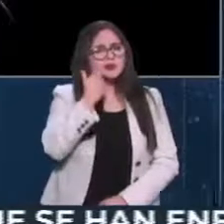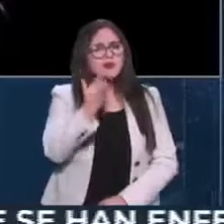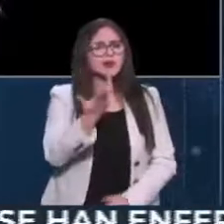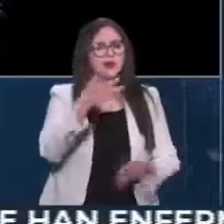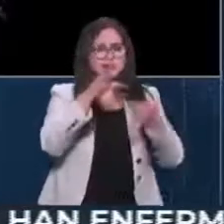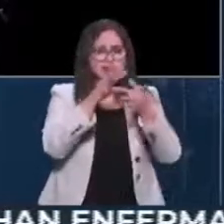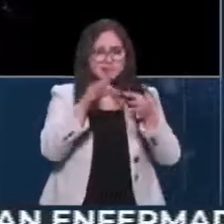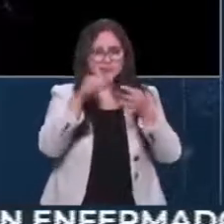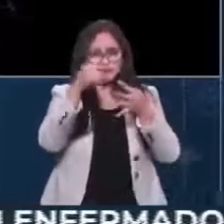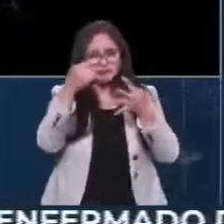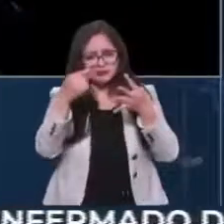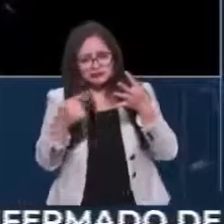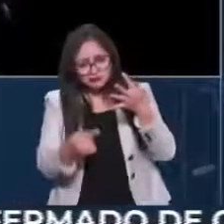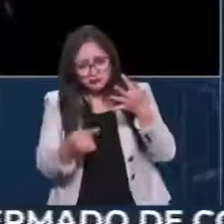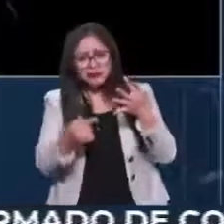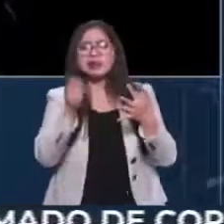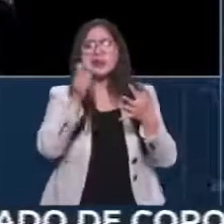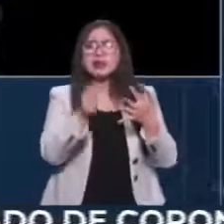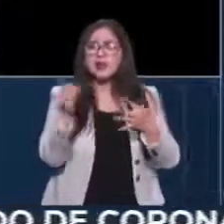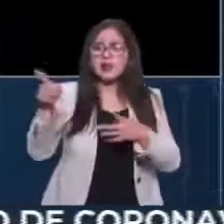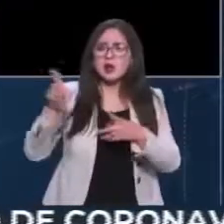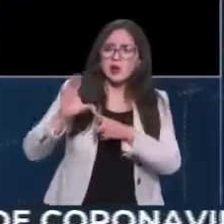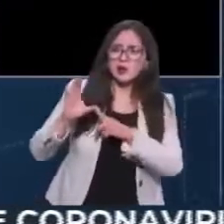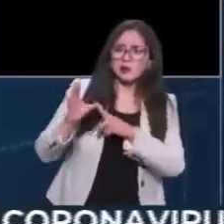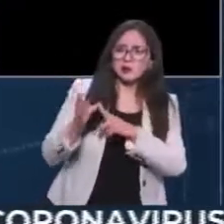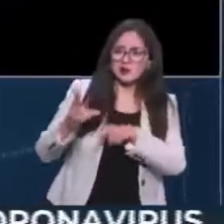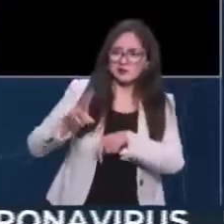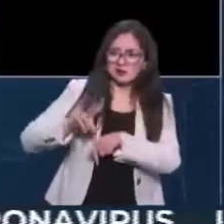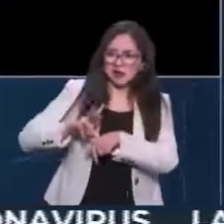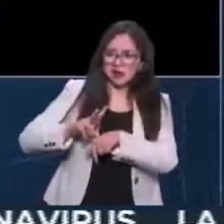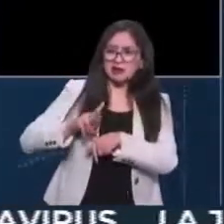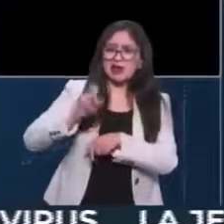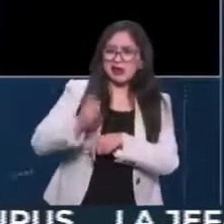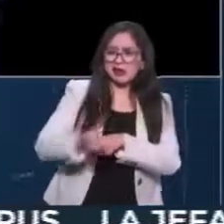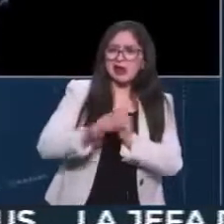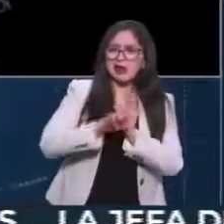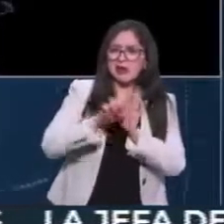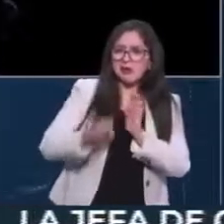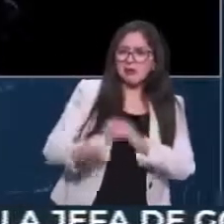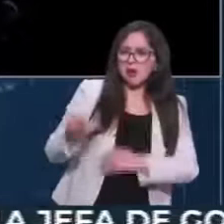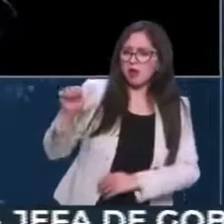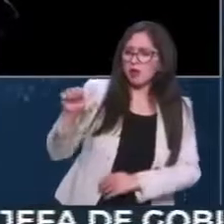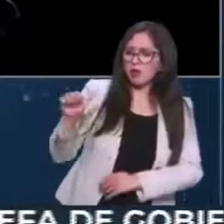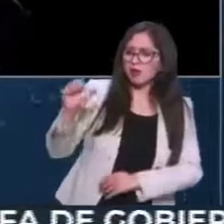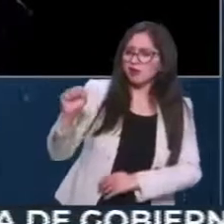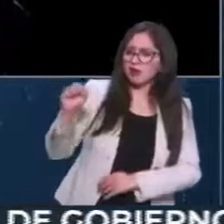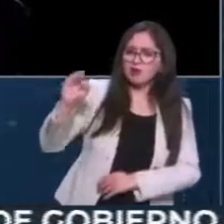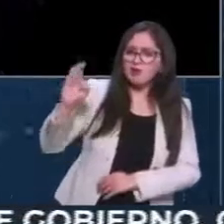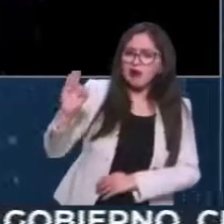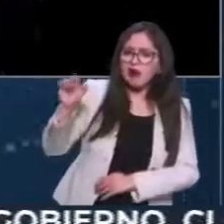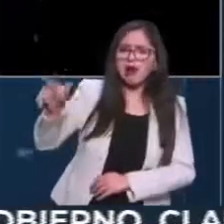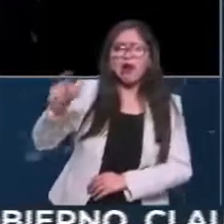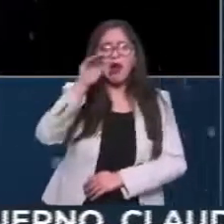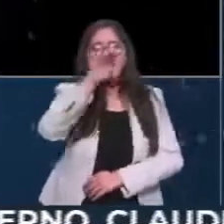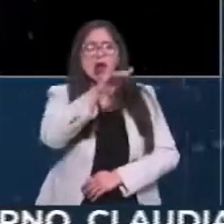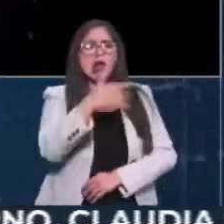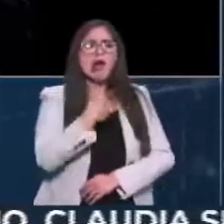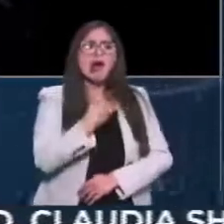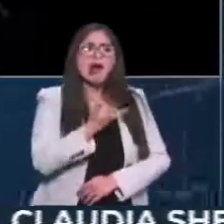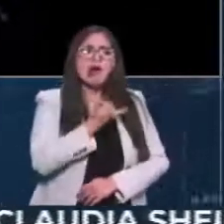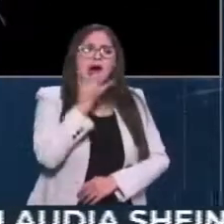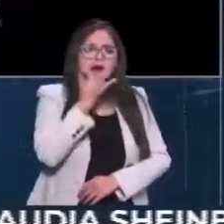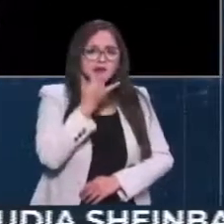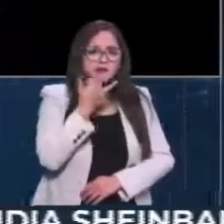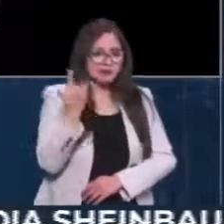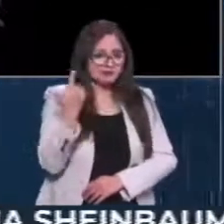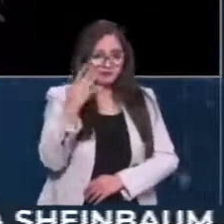además ya la Comisión de Vigilancia también salió a decir que no se puede retractar la Auditoría Superior de la Federación en sus informes. Entonces me gustaría